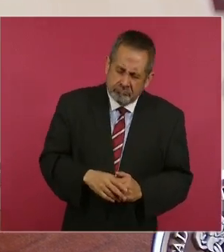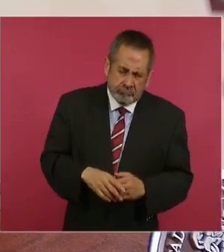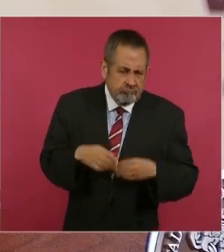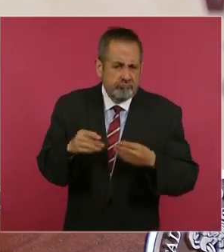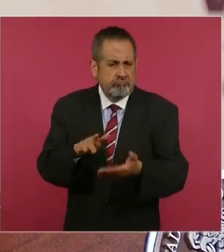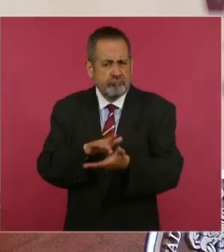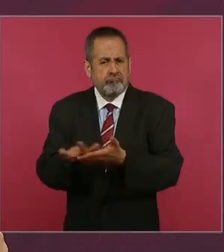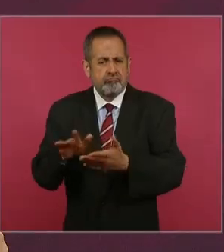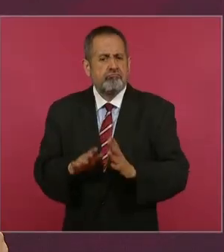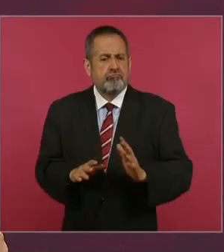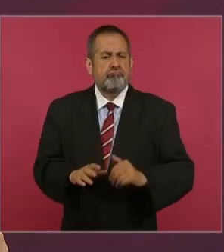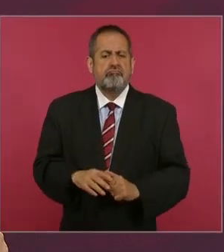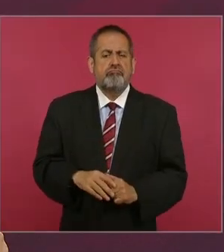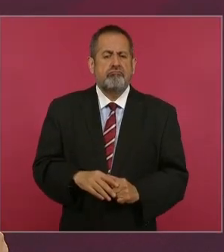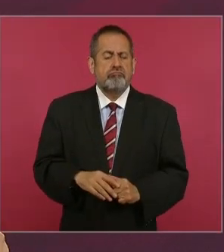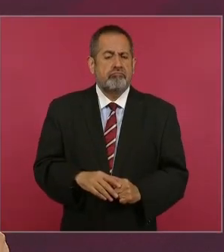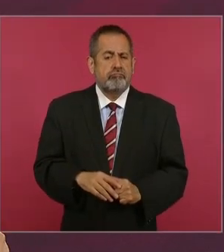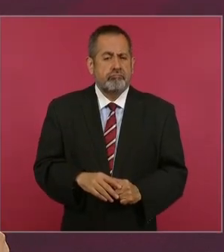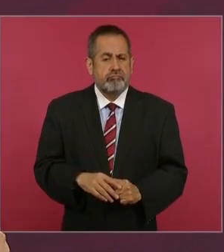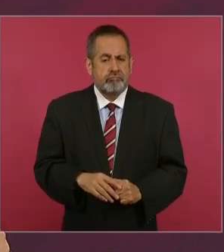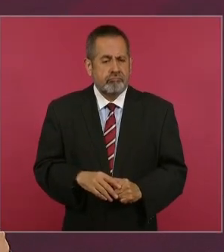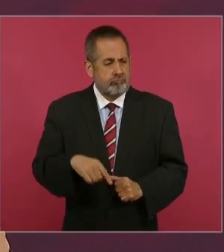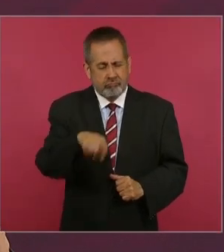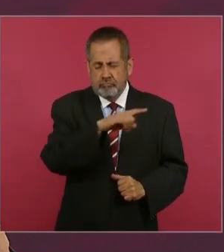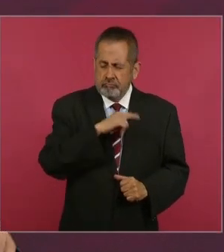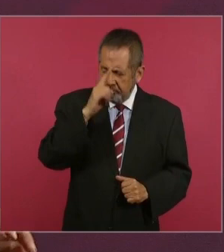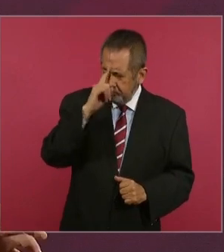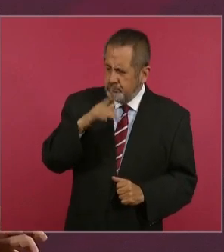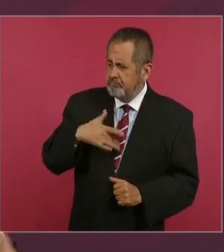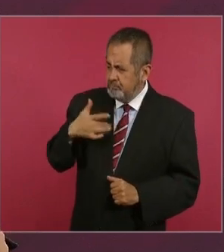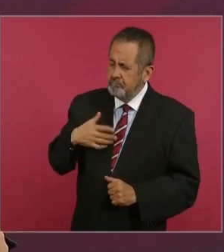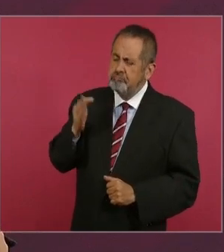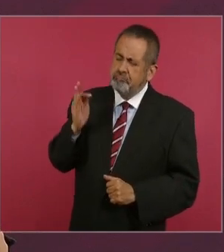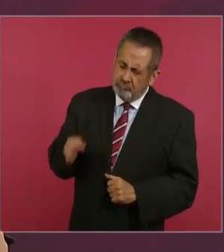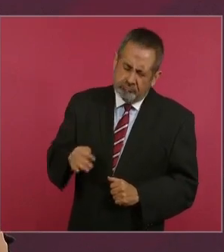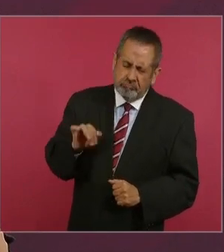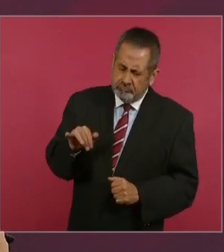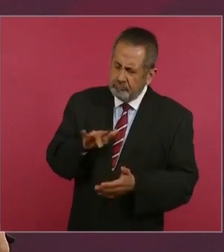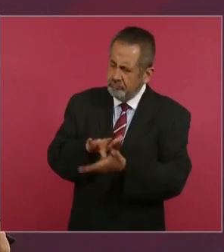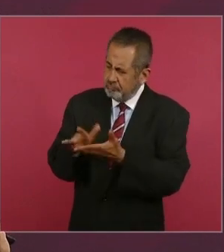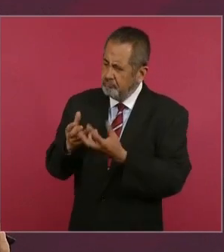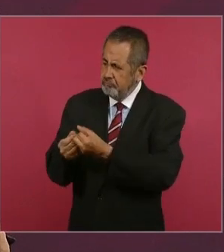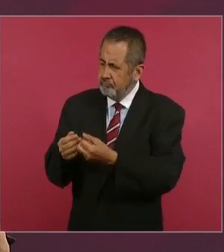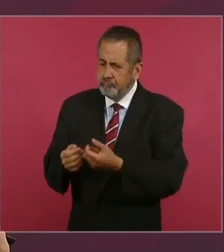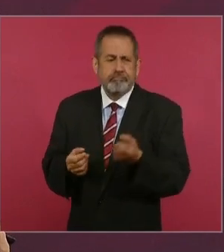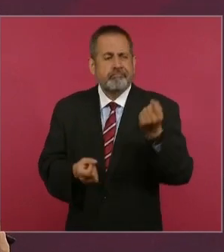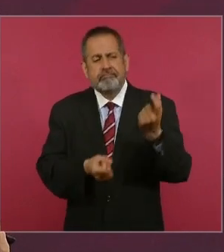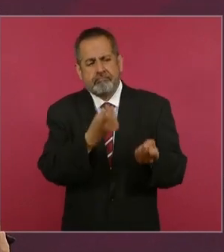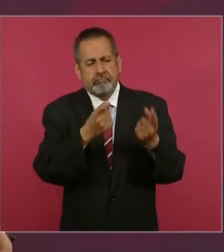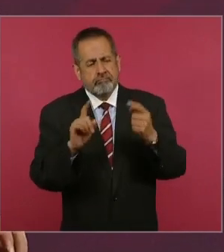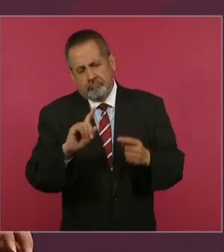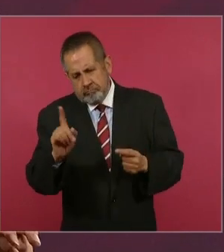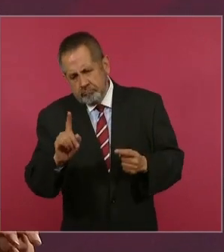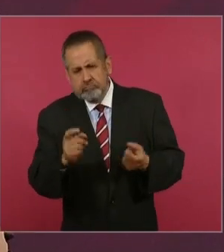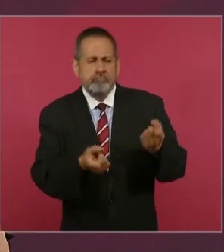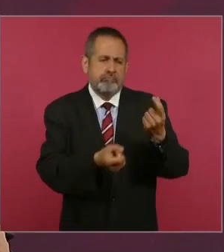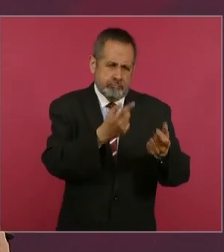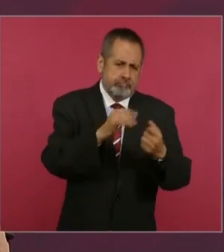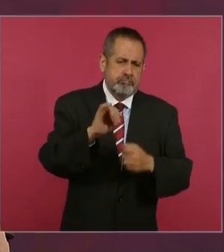México han ido aceptándolo algunos no